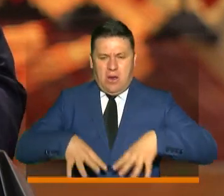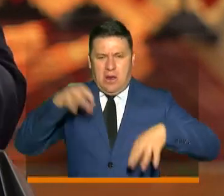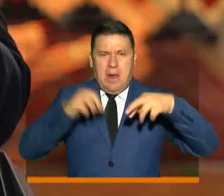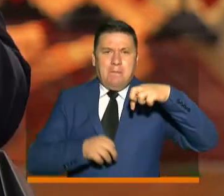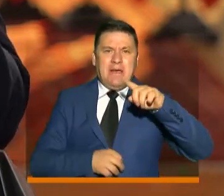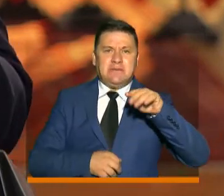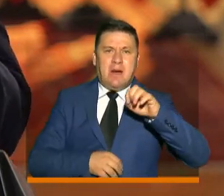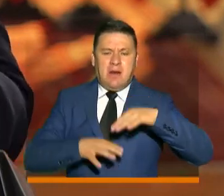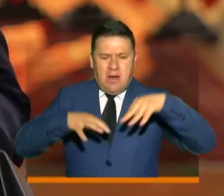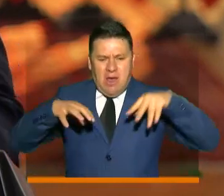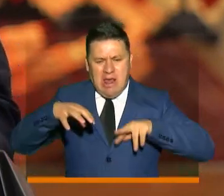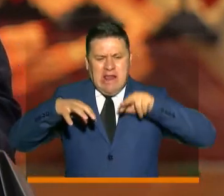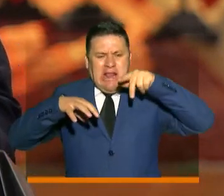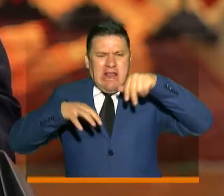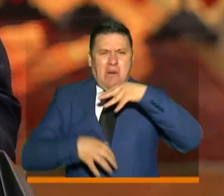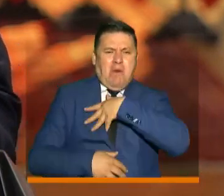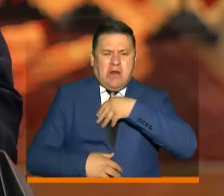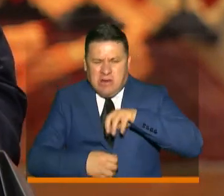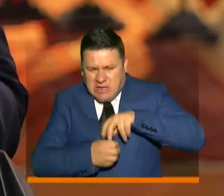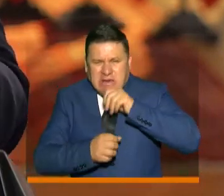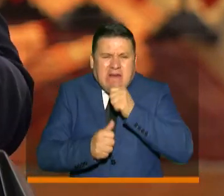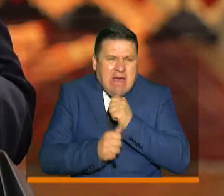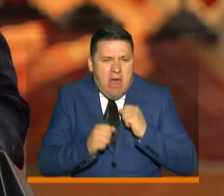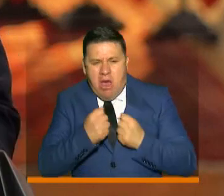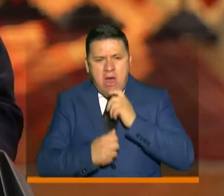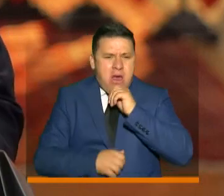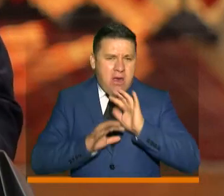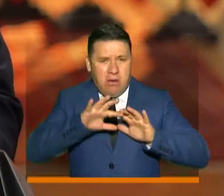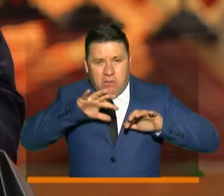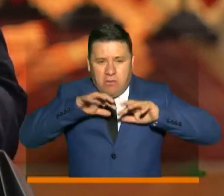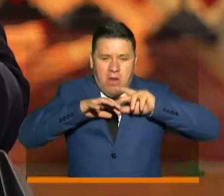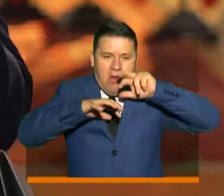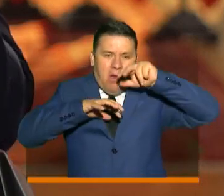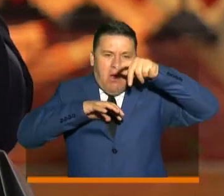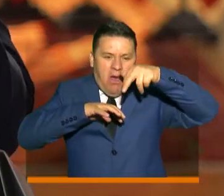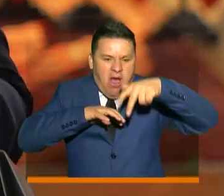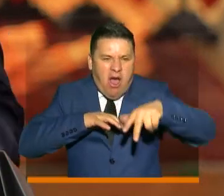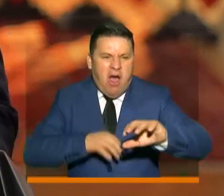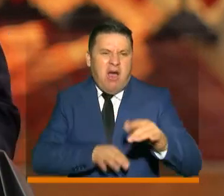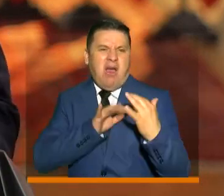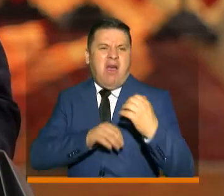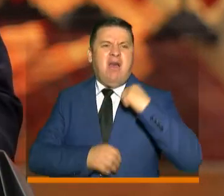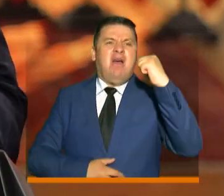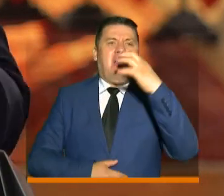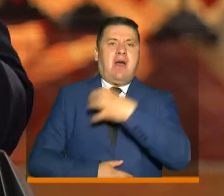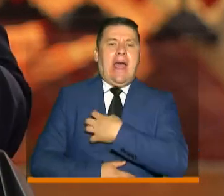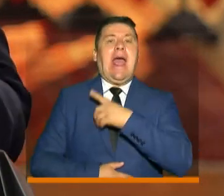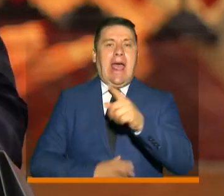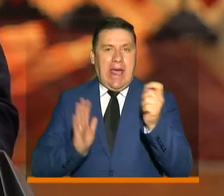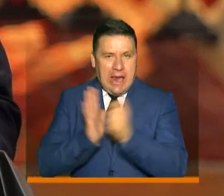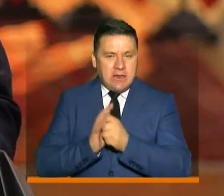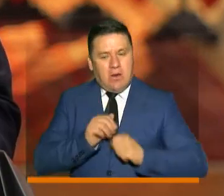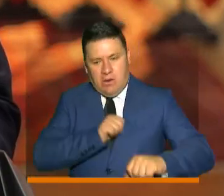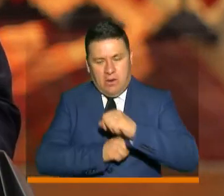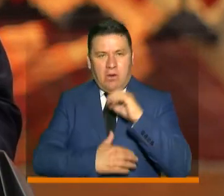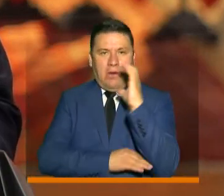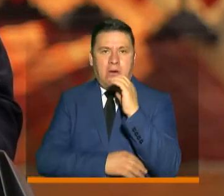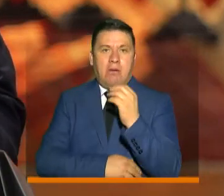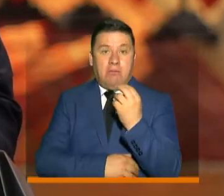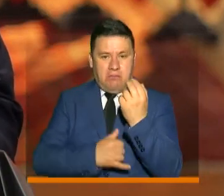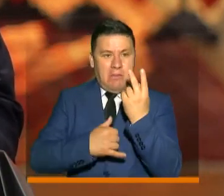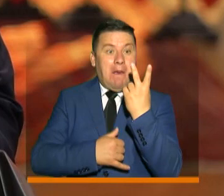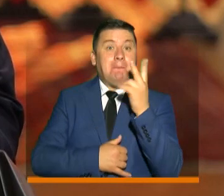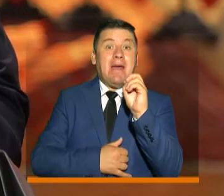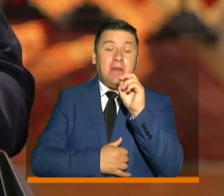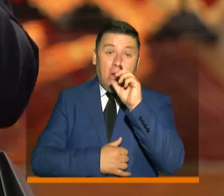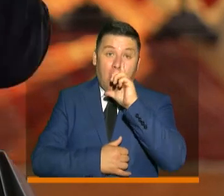para entregarnos la libertad vamos a prosperar con la misma voz fulgurante de los próceres que el 20 de julio de